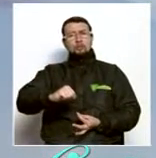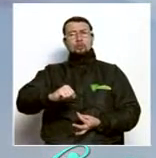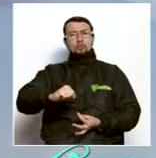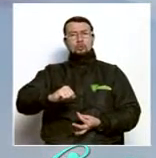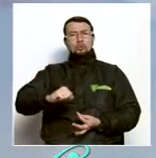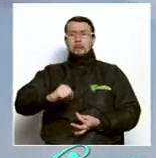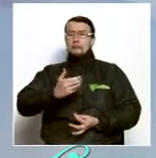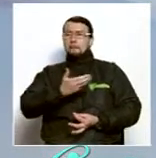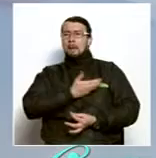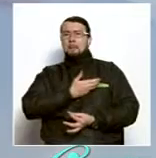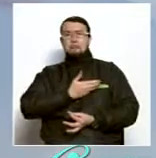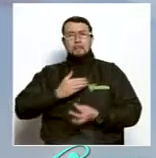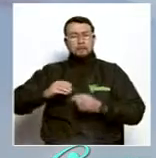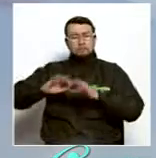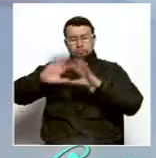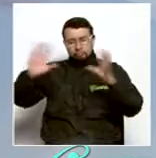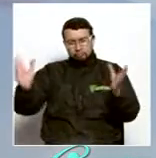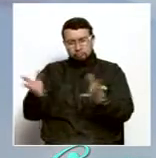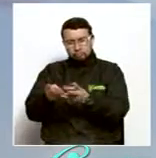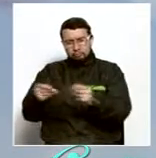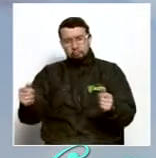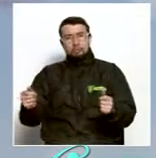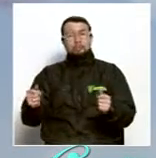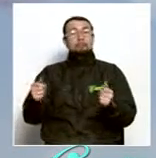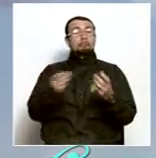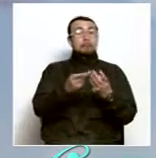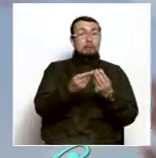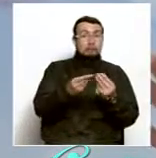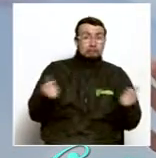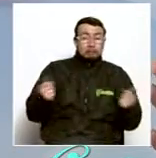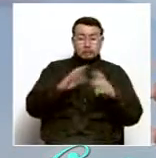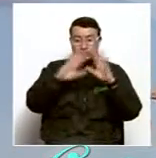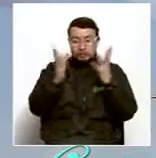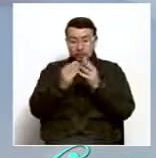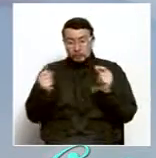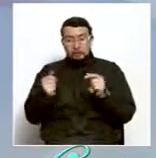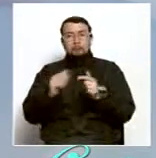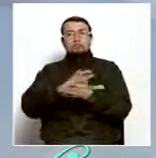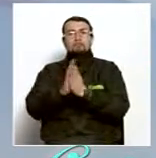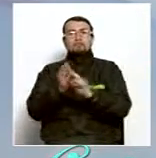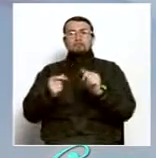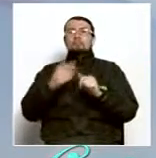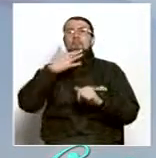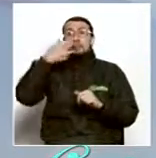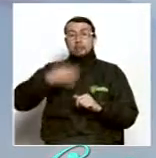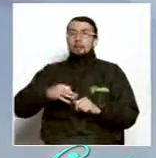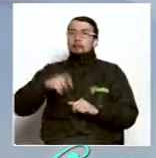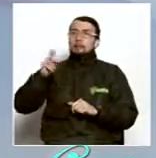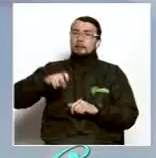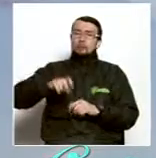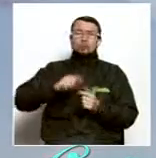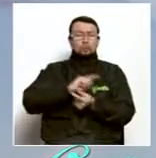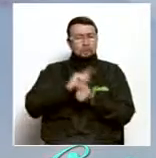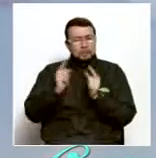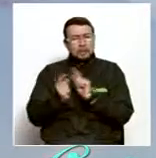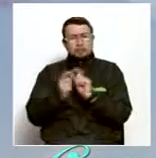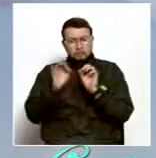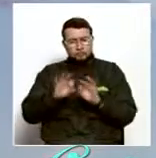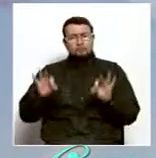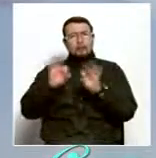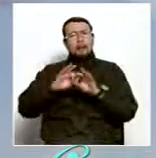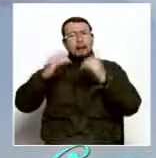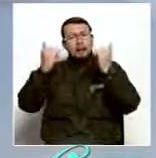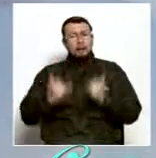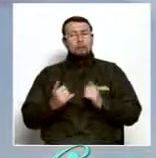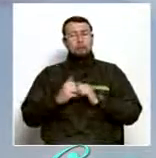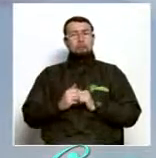madre naturaleza. La destrucción de la naturaleza es una realidad. Necesitamos un cambio fundamental ahora. Y